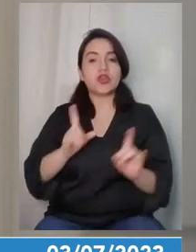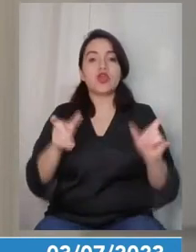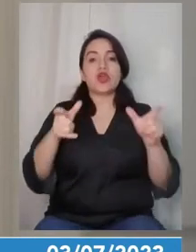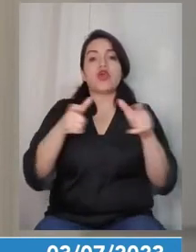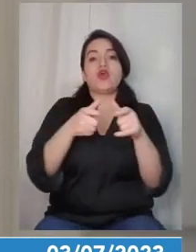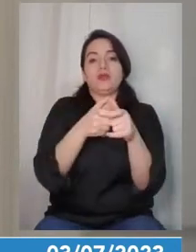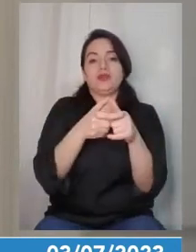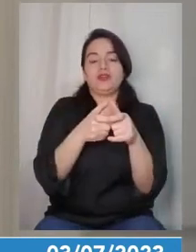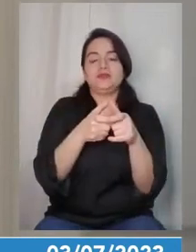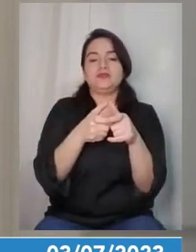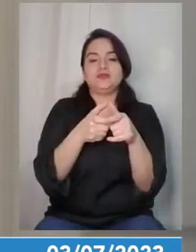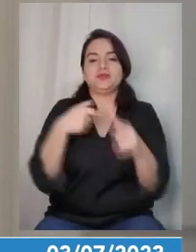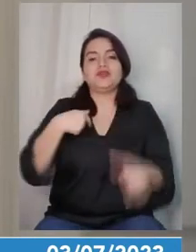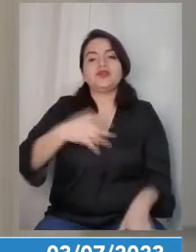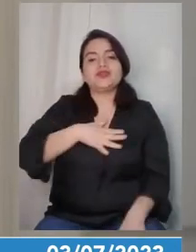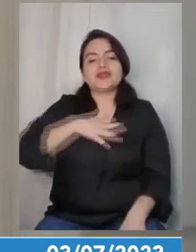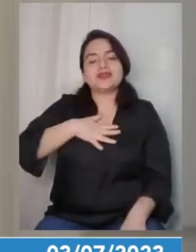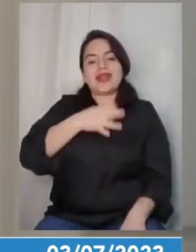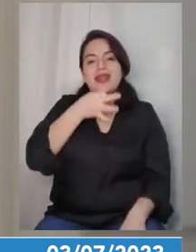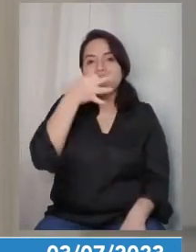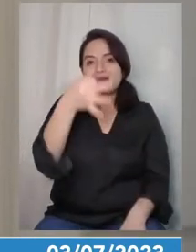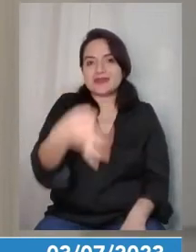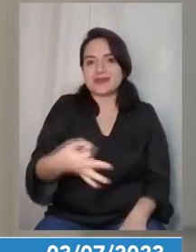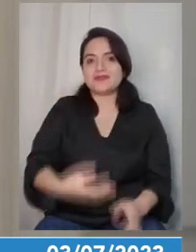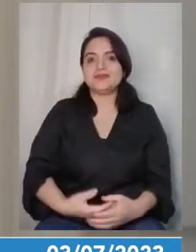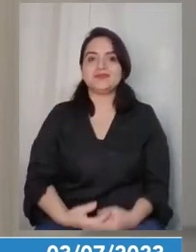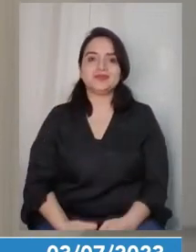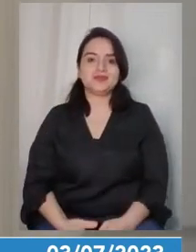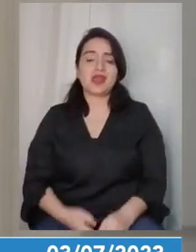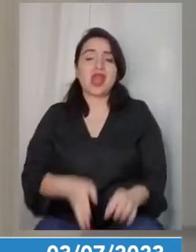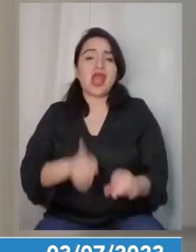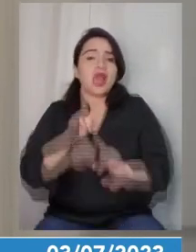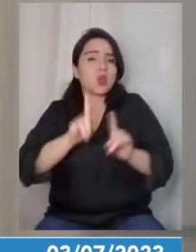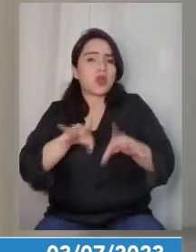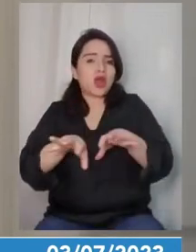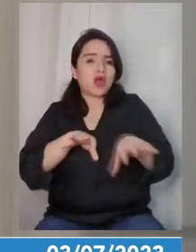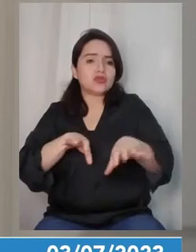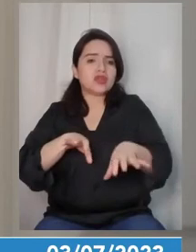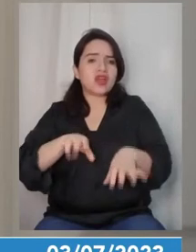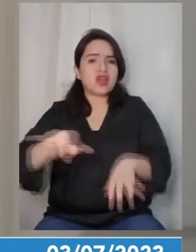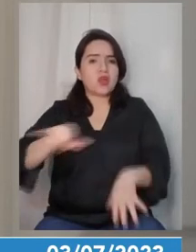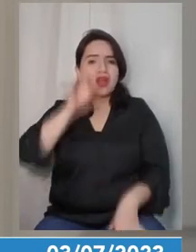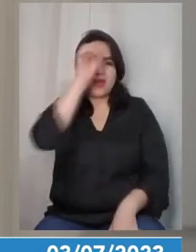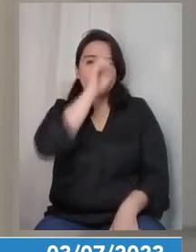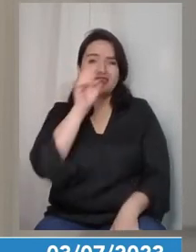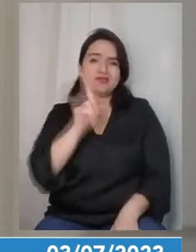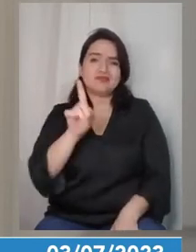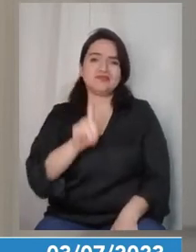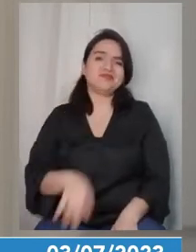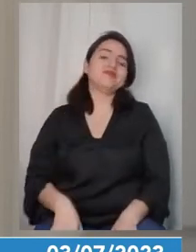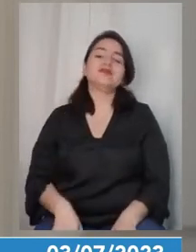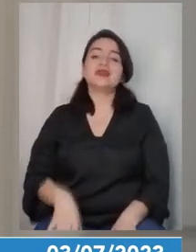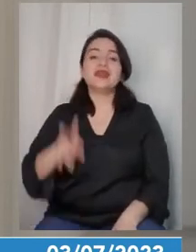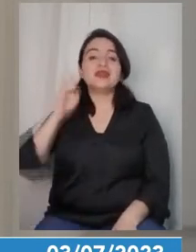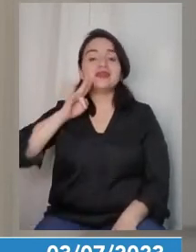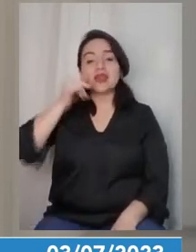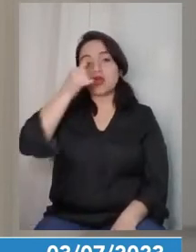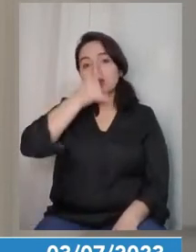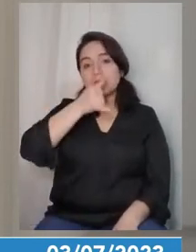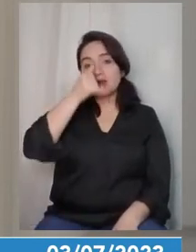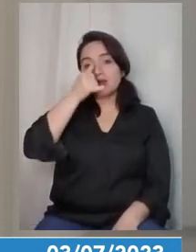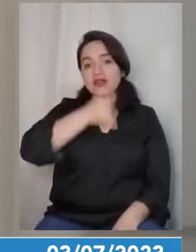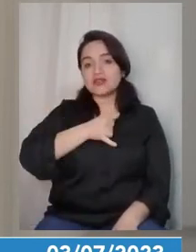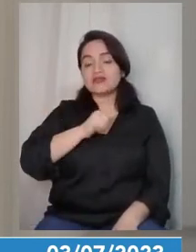quisiera decir que por lo menos hay algunas cosas que no comparto. El libre de contaminación ha sido restrictivo en la